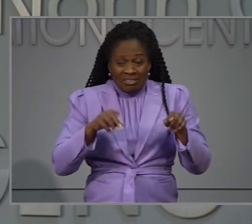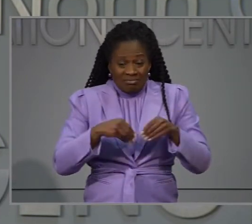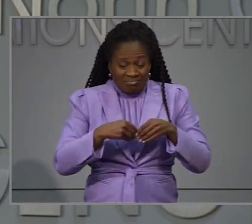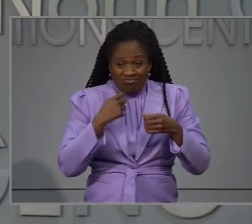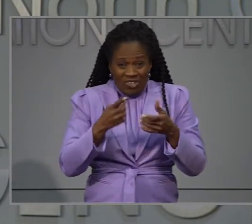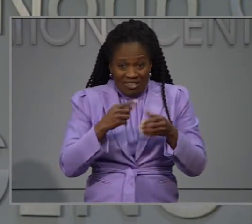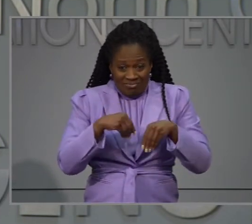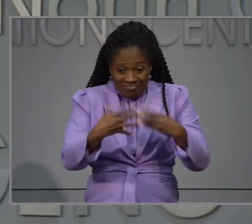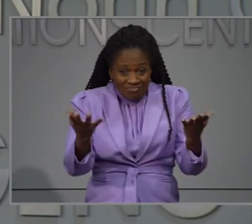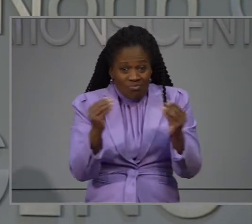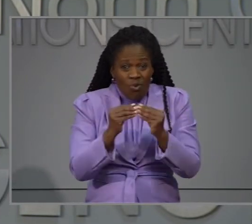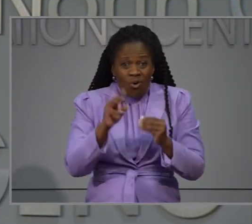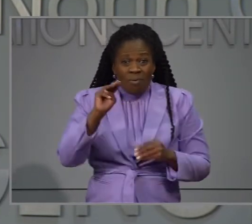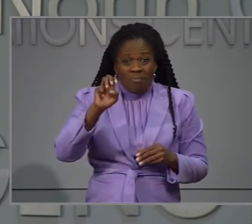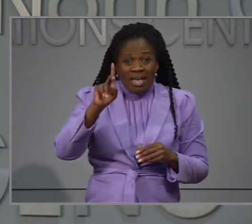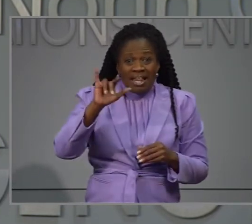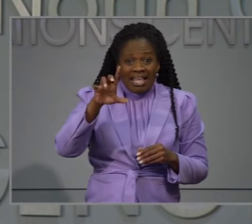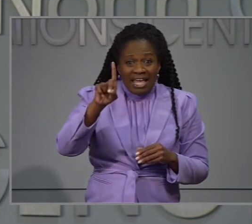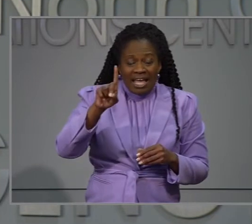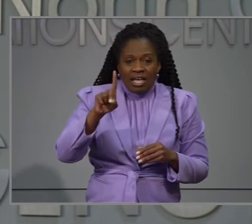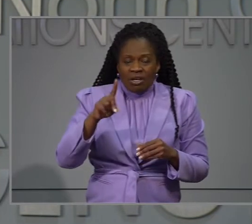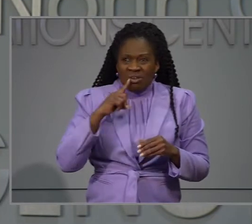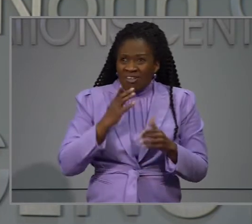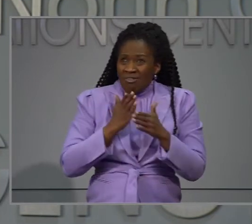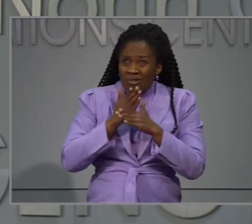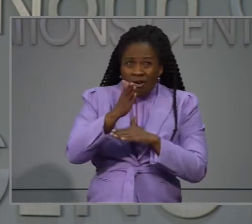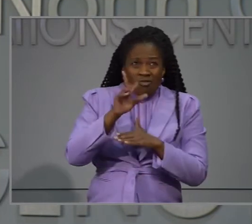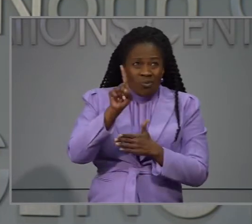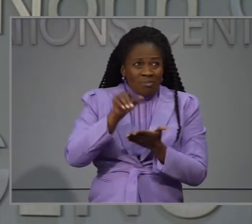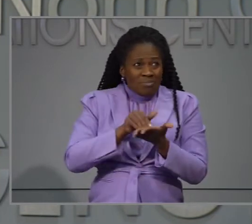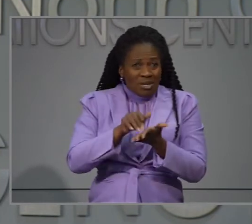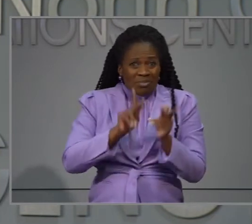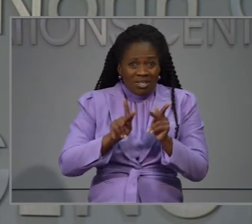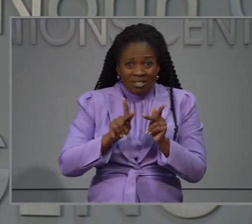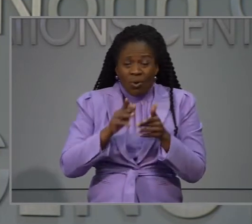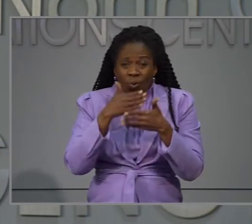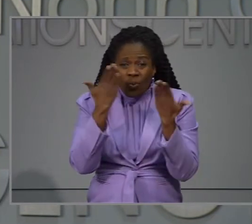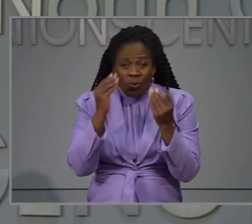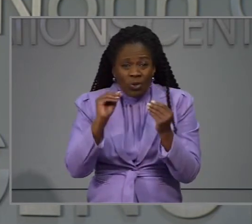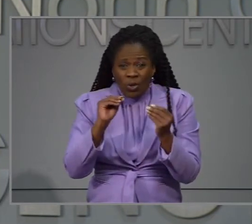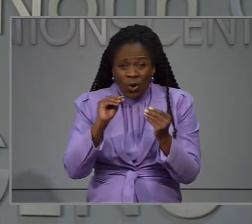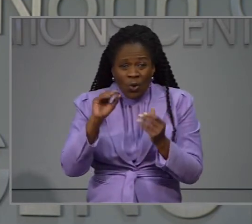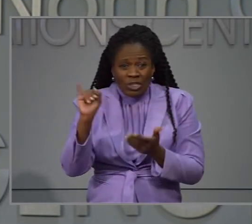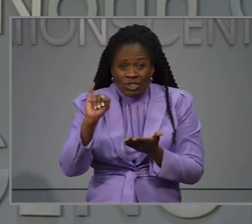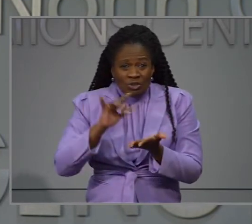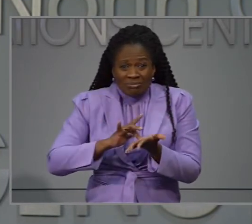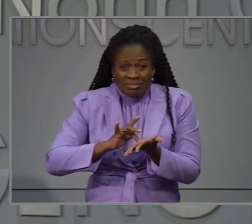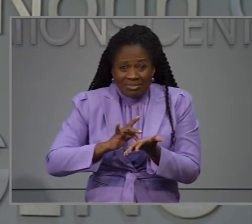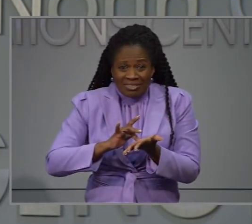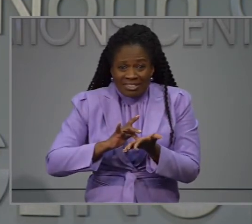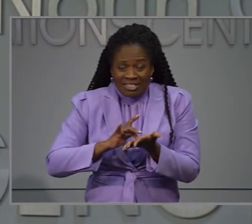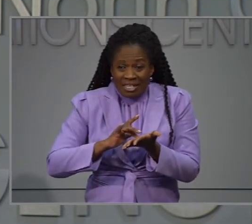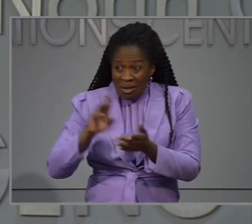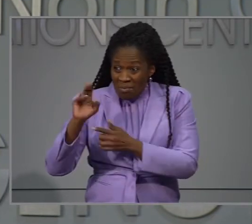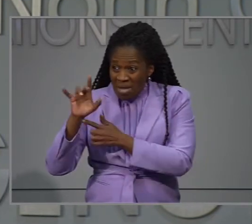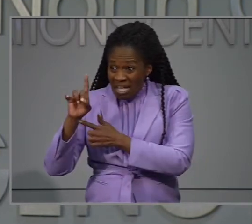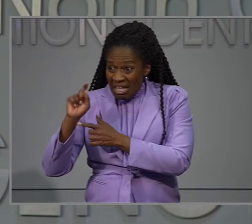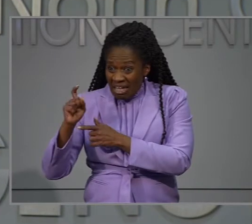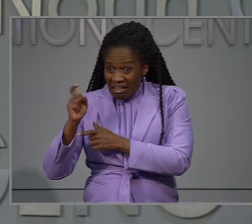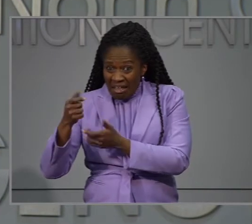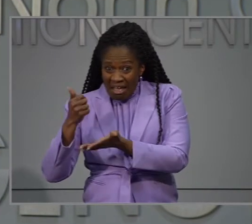cosas que podemos hacer en carolina del norte expandir medicaid tenemos y tenemos millones de personas que no tienen